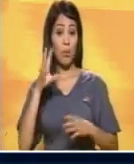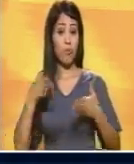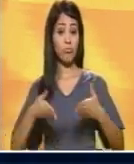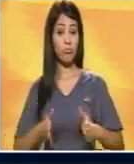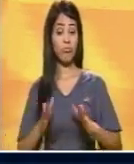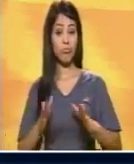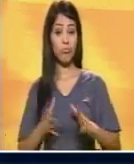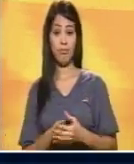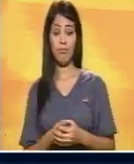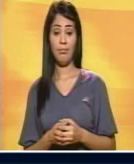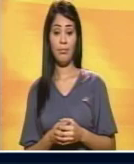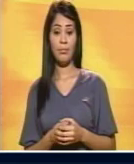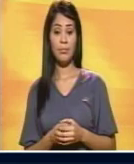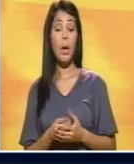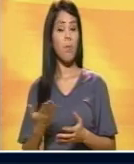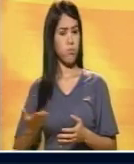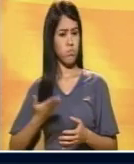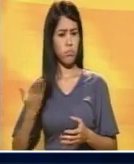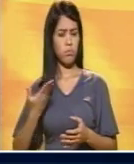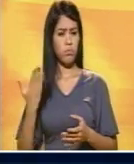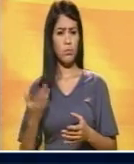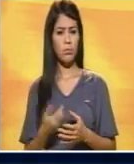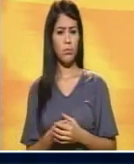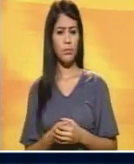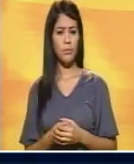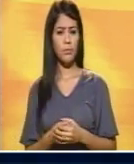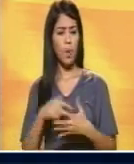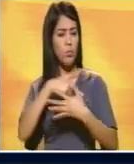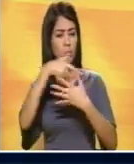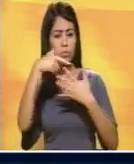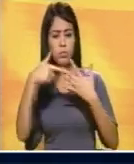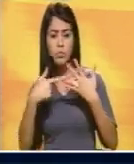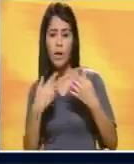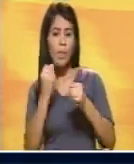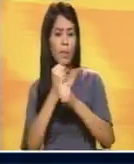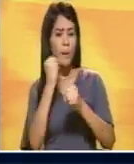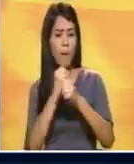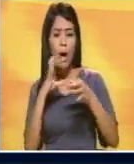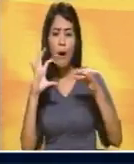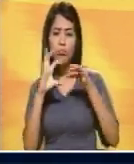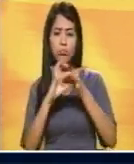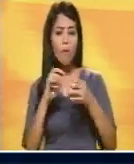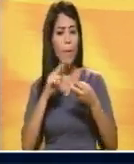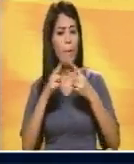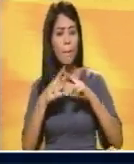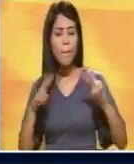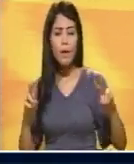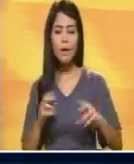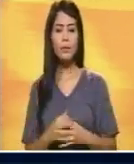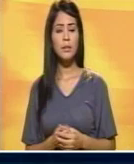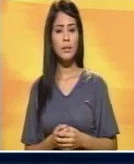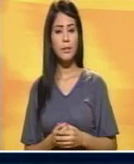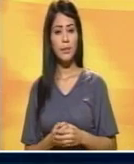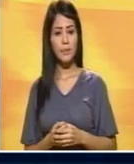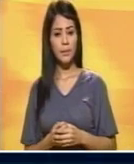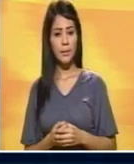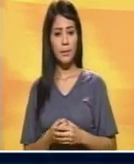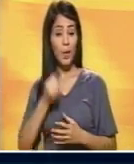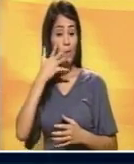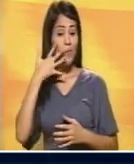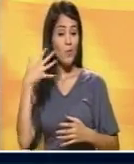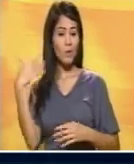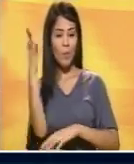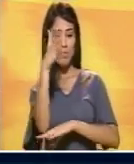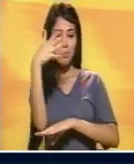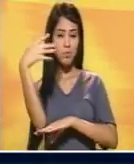este es el mundo multicéntrico, pluripolar, el mundo de cooperación, de desarrollo, de paz. Ahí está orgullosa nuestra bandera, pues,